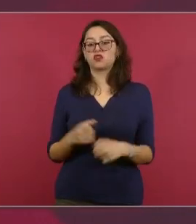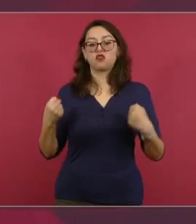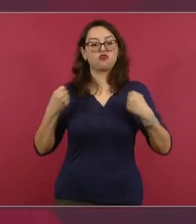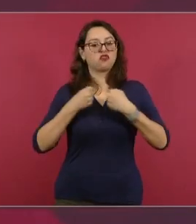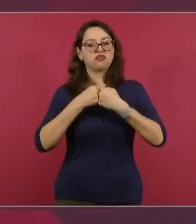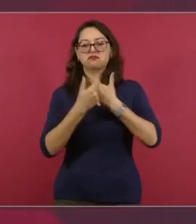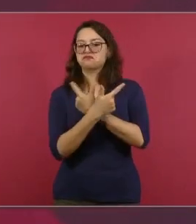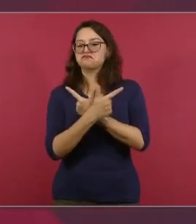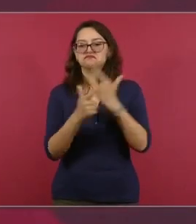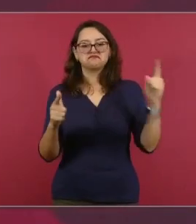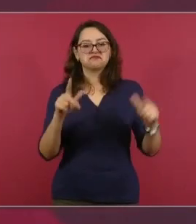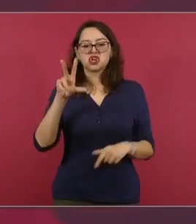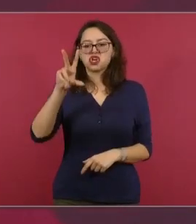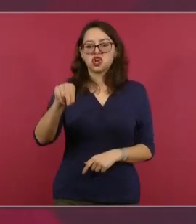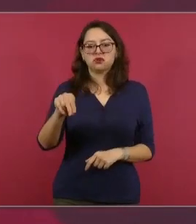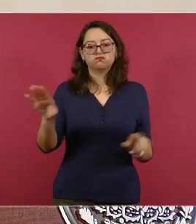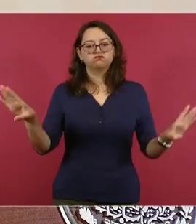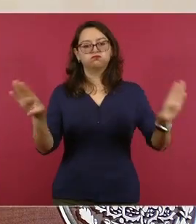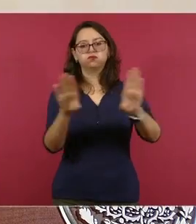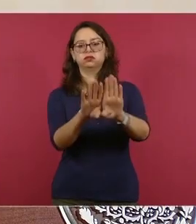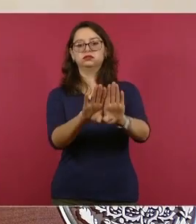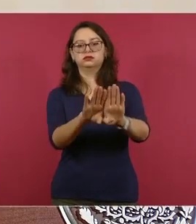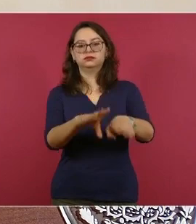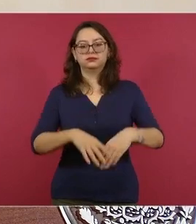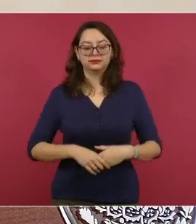frontera libre.